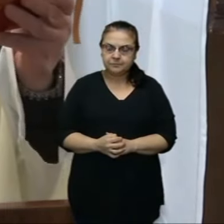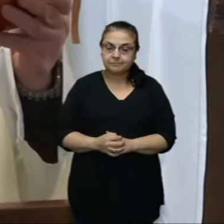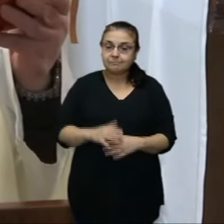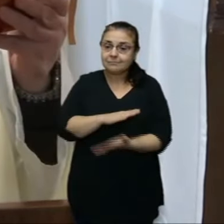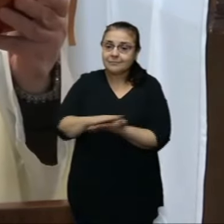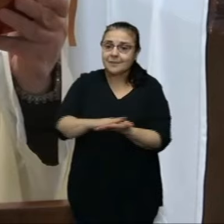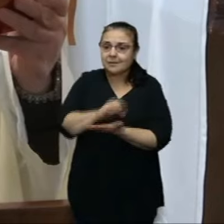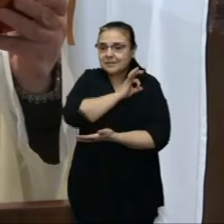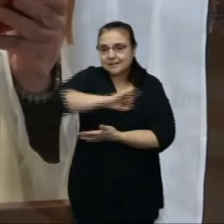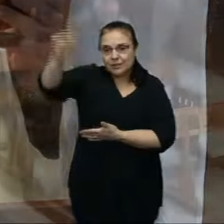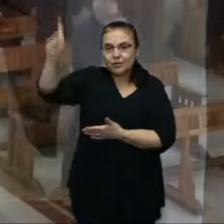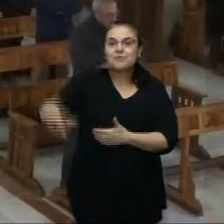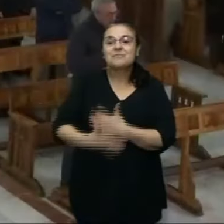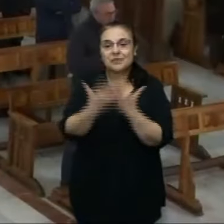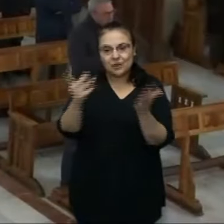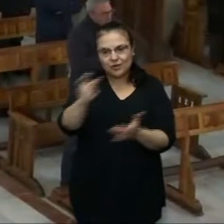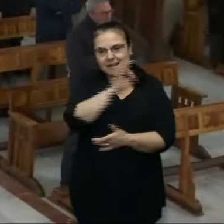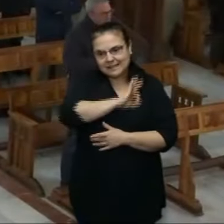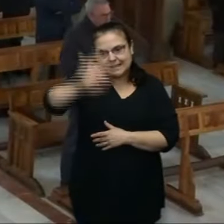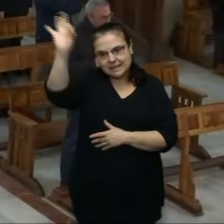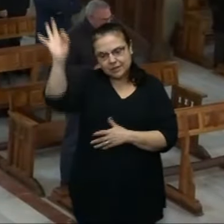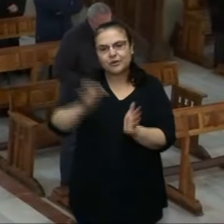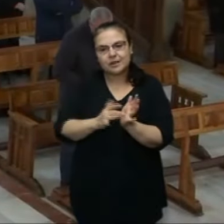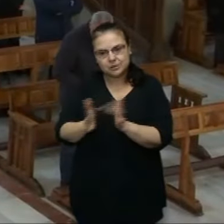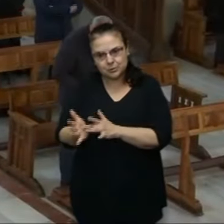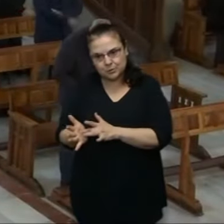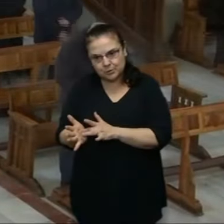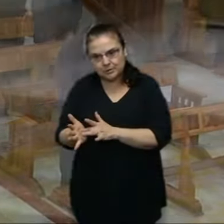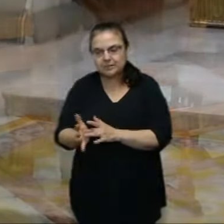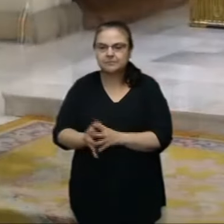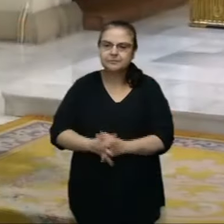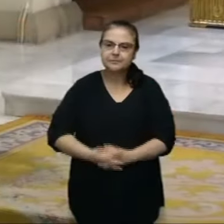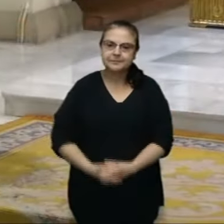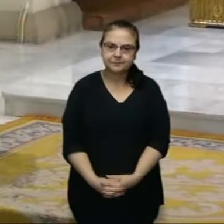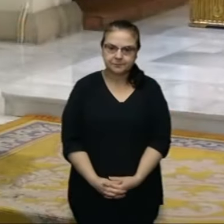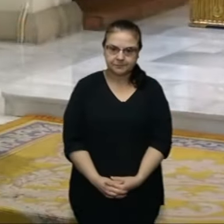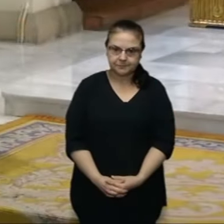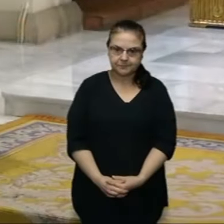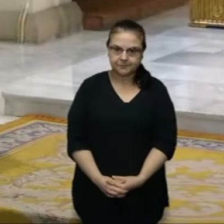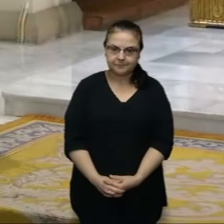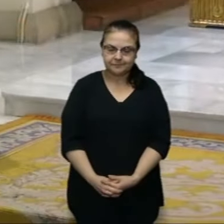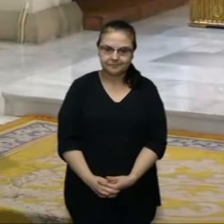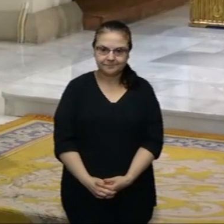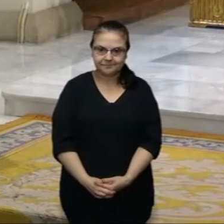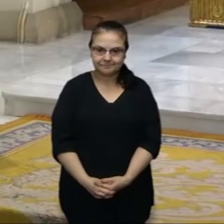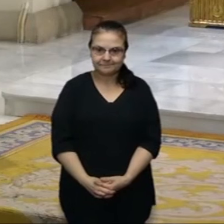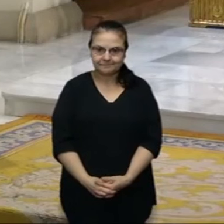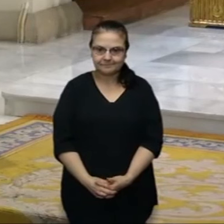Palabra del Señor.